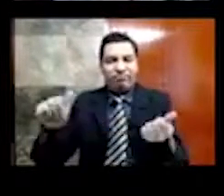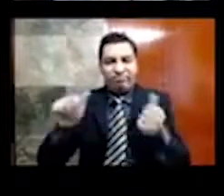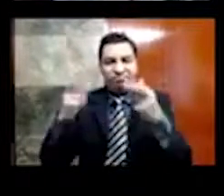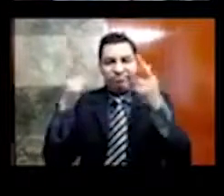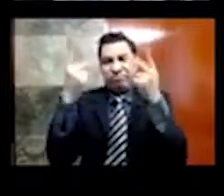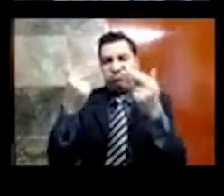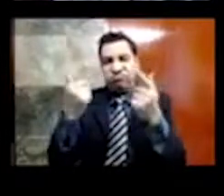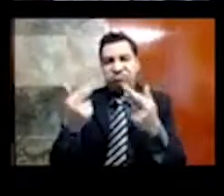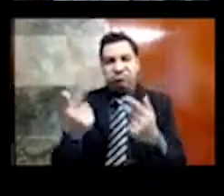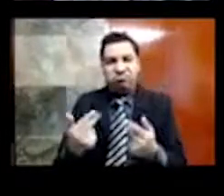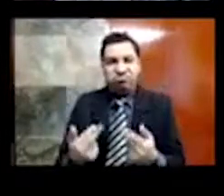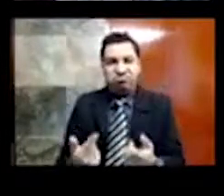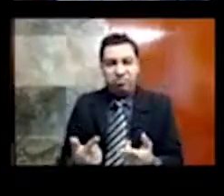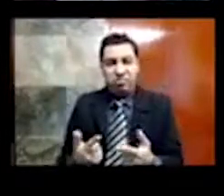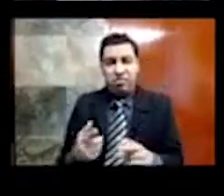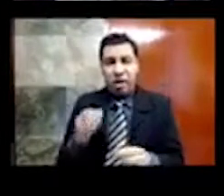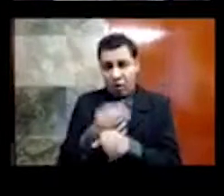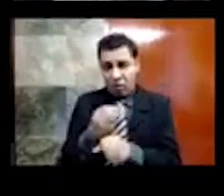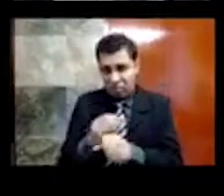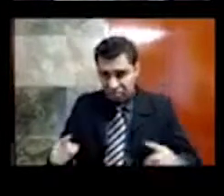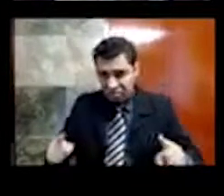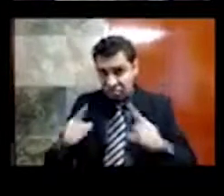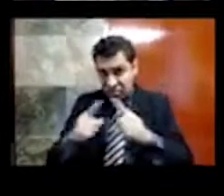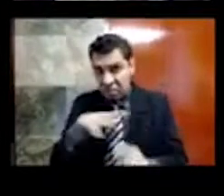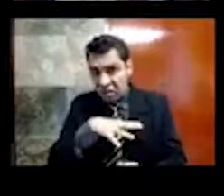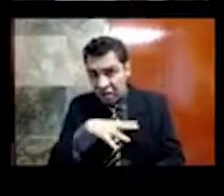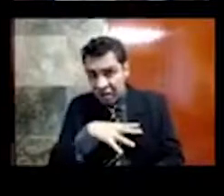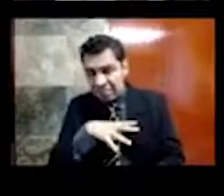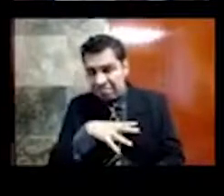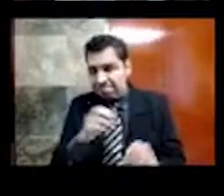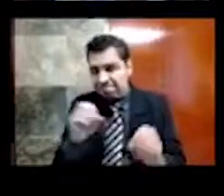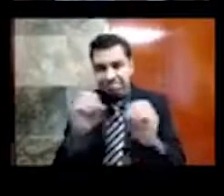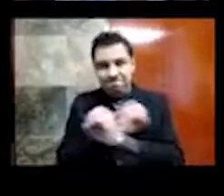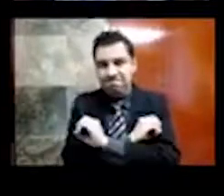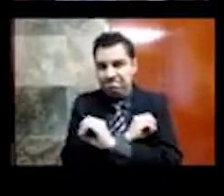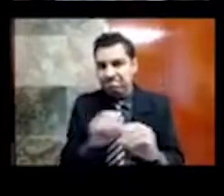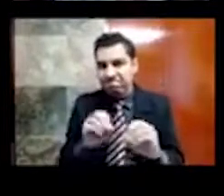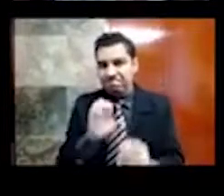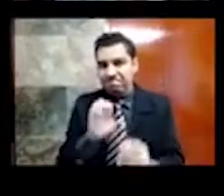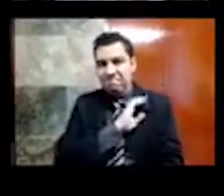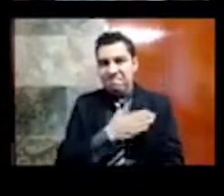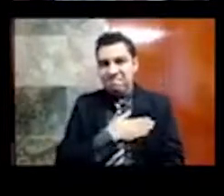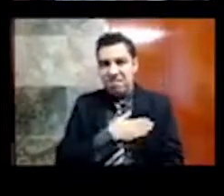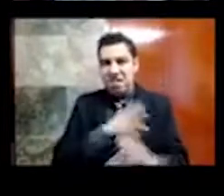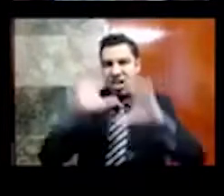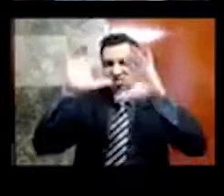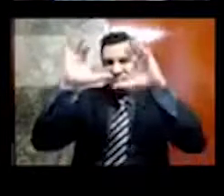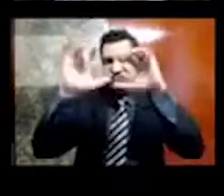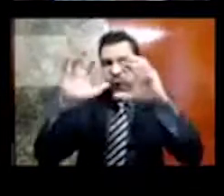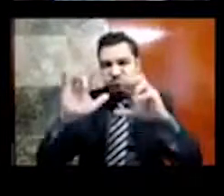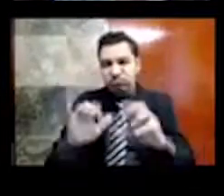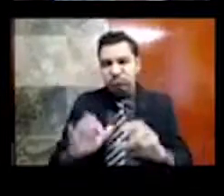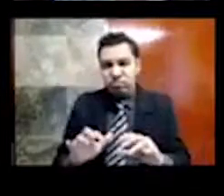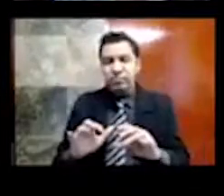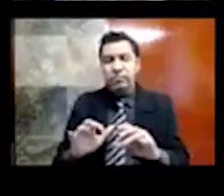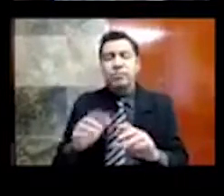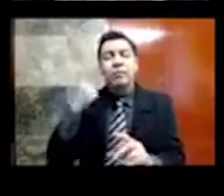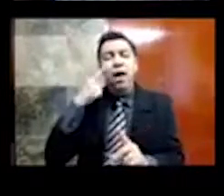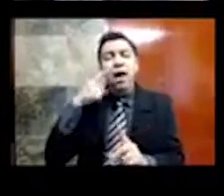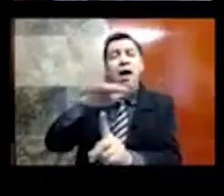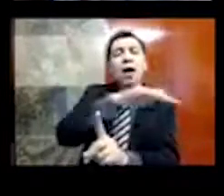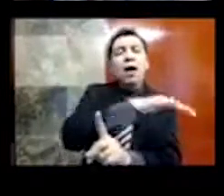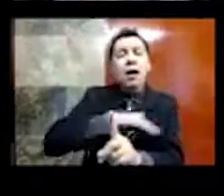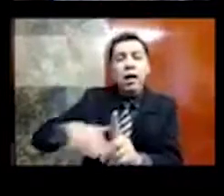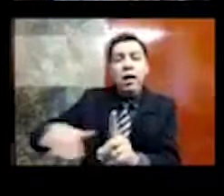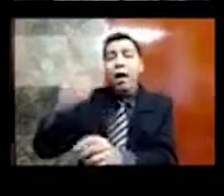de todos estos templos. ¿Y todo lo que está alrededor son complejos habitacionales o sigue siendo parte del recinto? No,